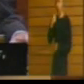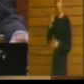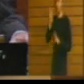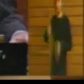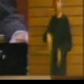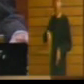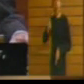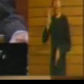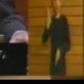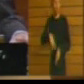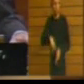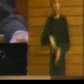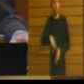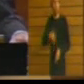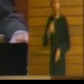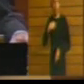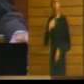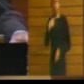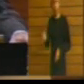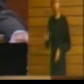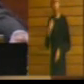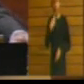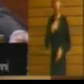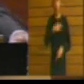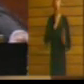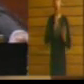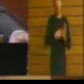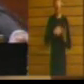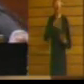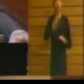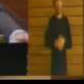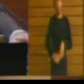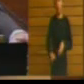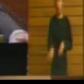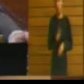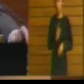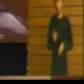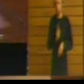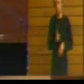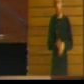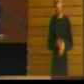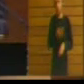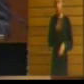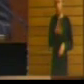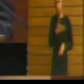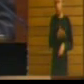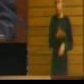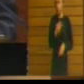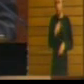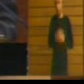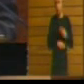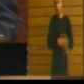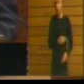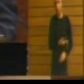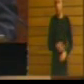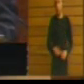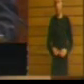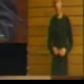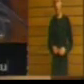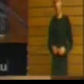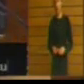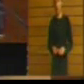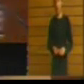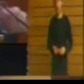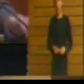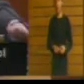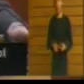nosotros estábamos denunciando. Se estaba incumpliendo la legalidad con este tipo de planteamientos. Pero